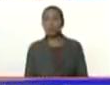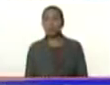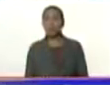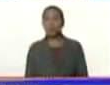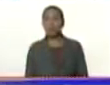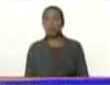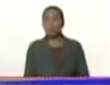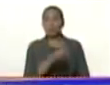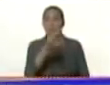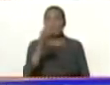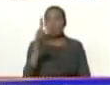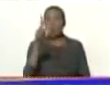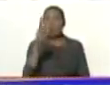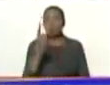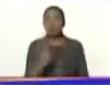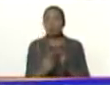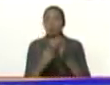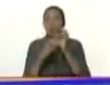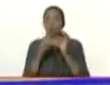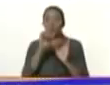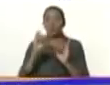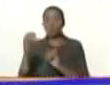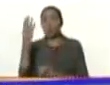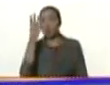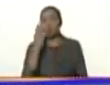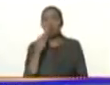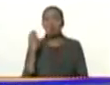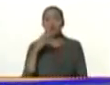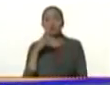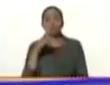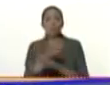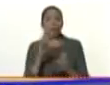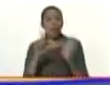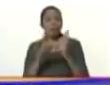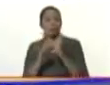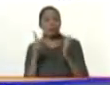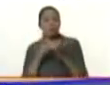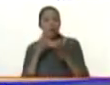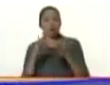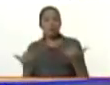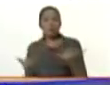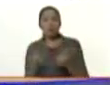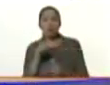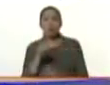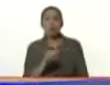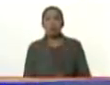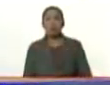Uno de ellos, de esos jóvenes que están en los liceos, será,